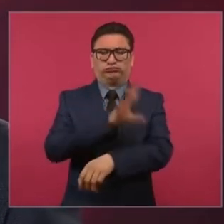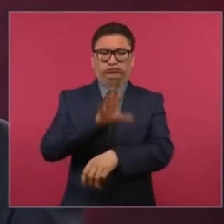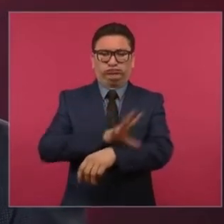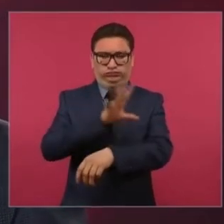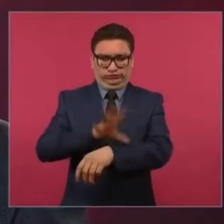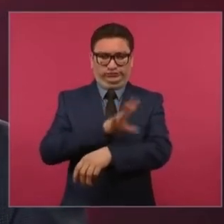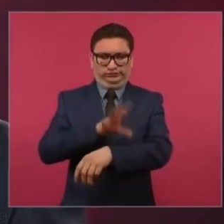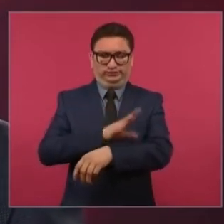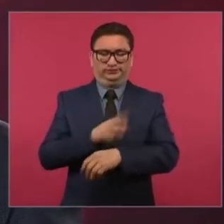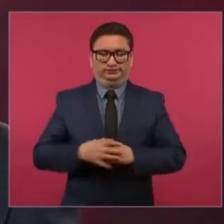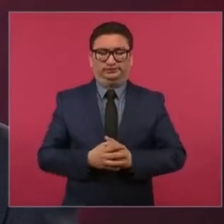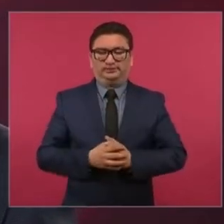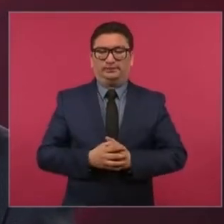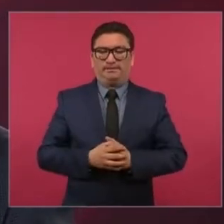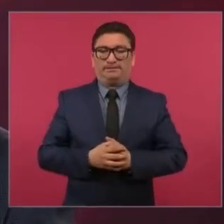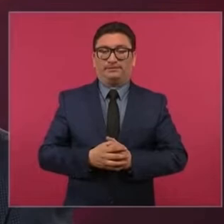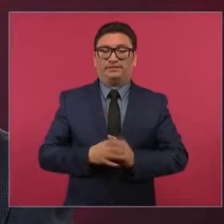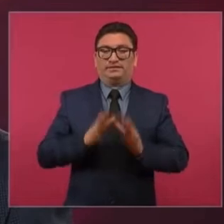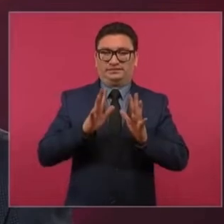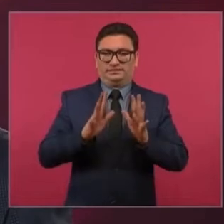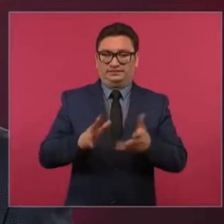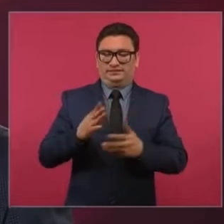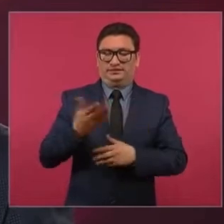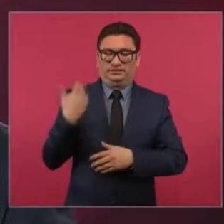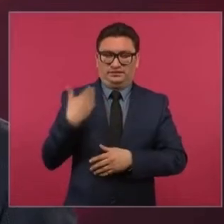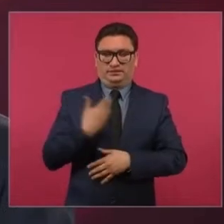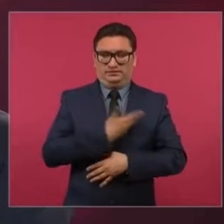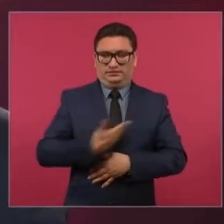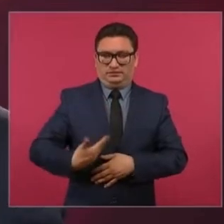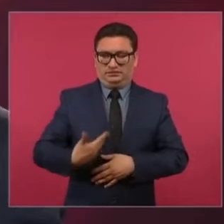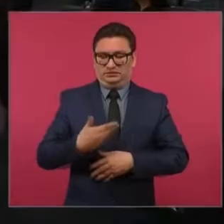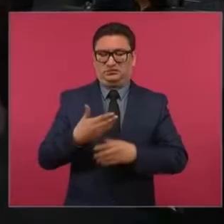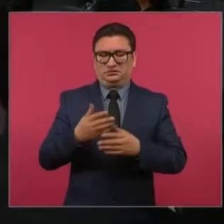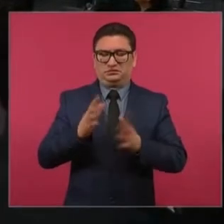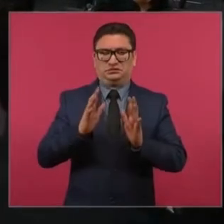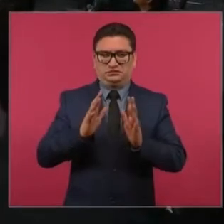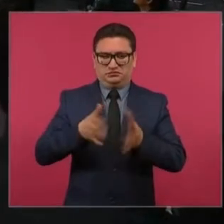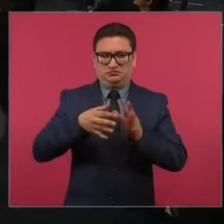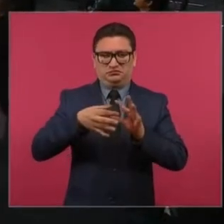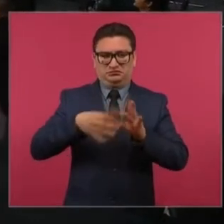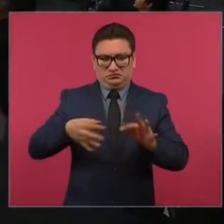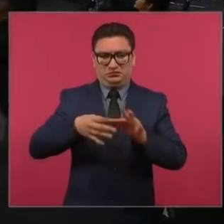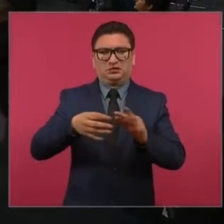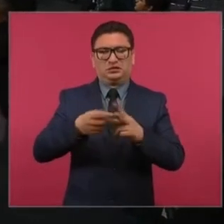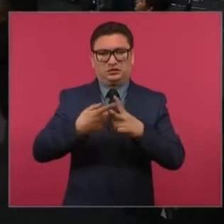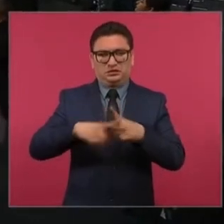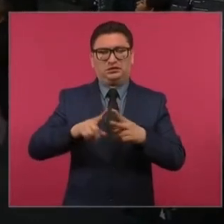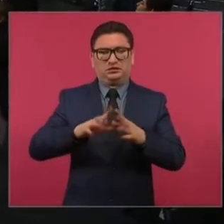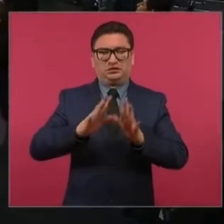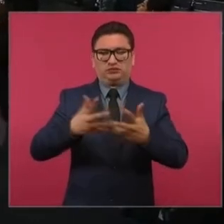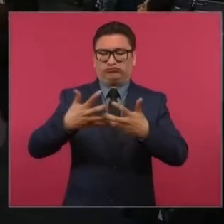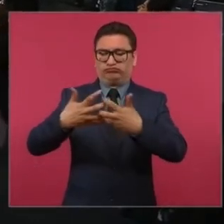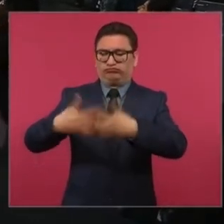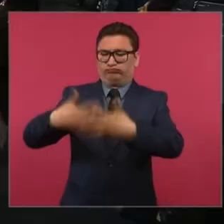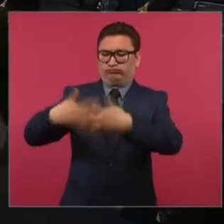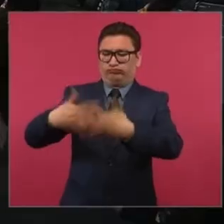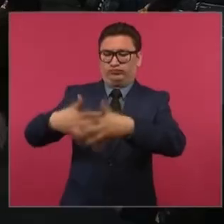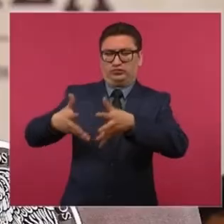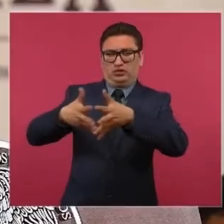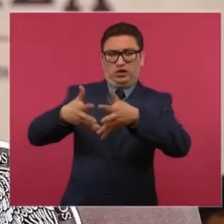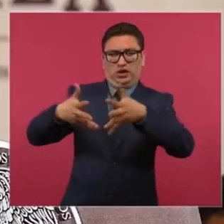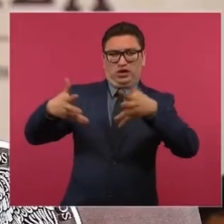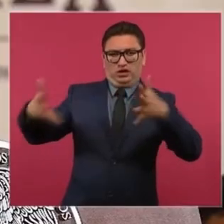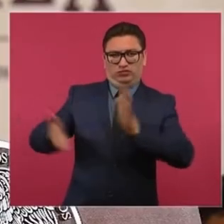en la energía eléctrica. Ya el presidente puso en marcha, está por terminarse una planta, la planta más